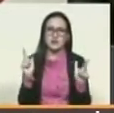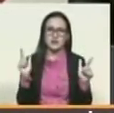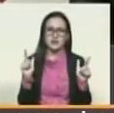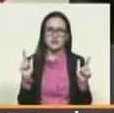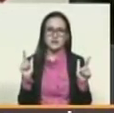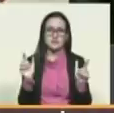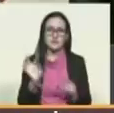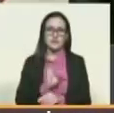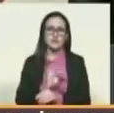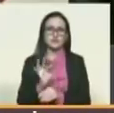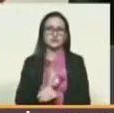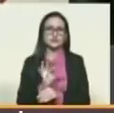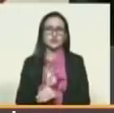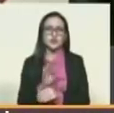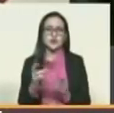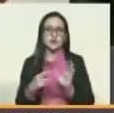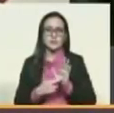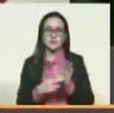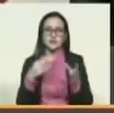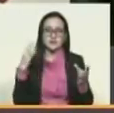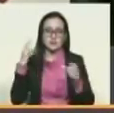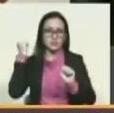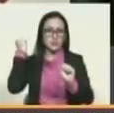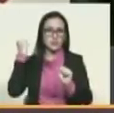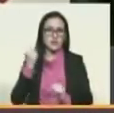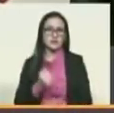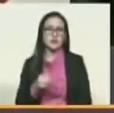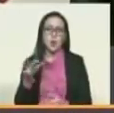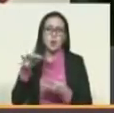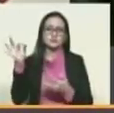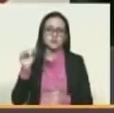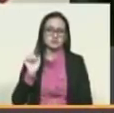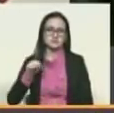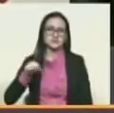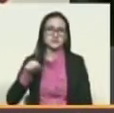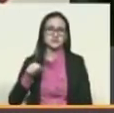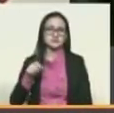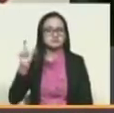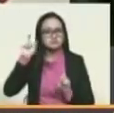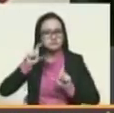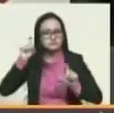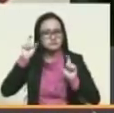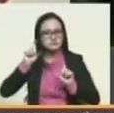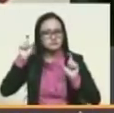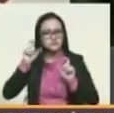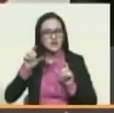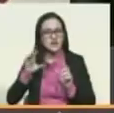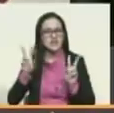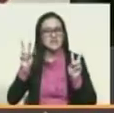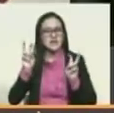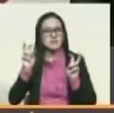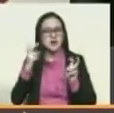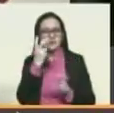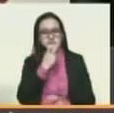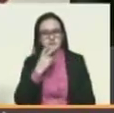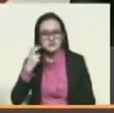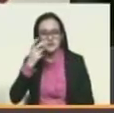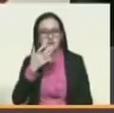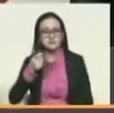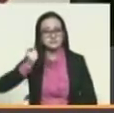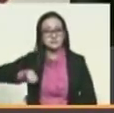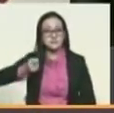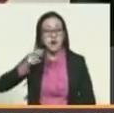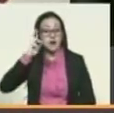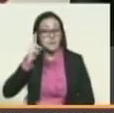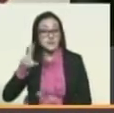sus funciones como representante diplomático. Esta puede ser una opción, alfabetizarlo jurídica y diplomáticamente para que respete las leyes de